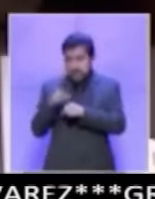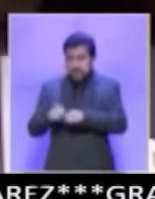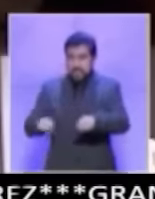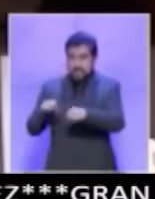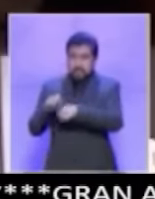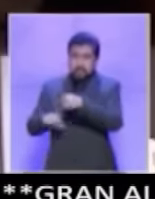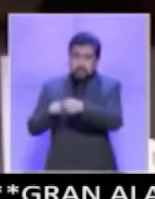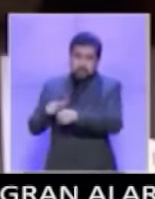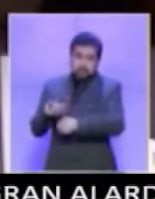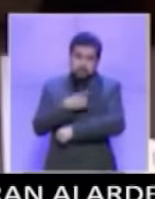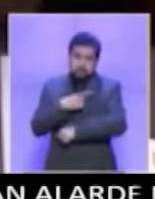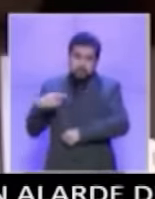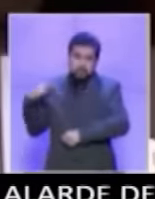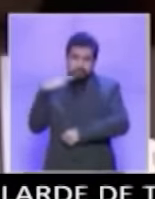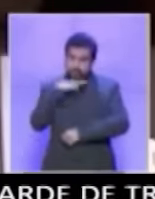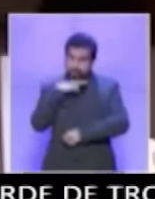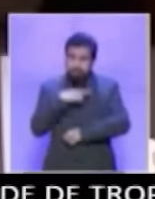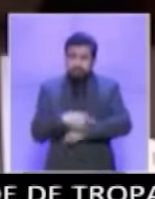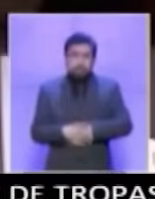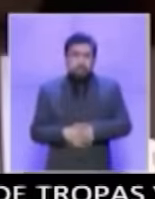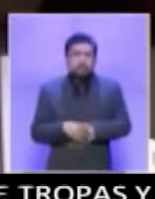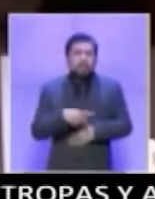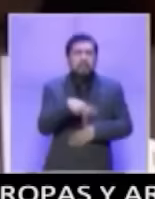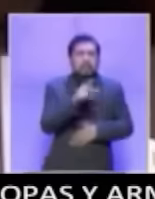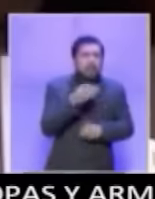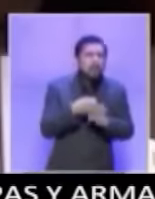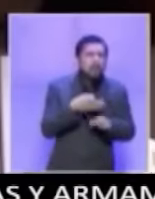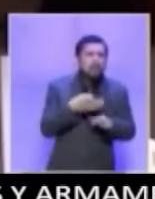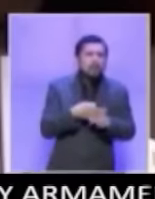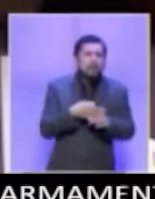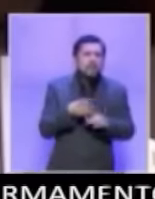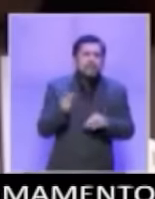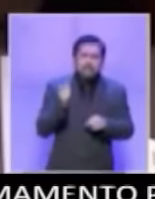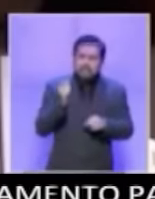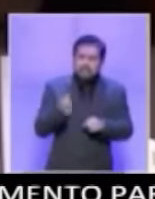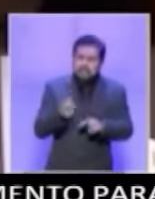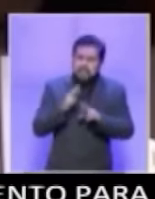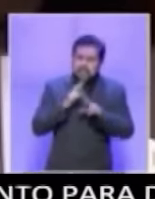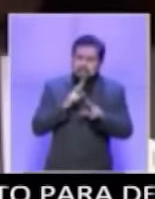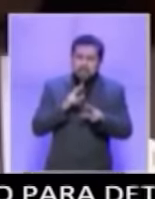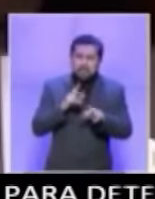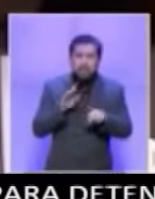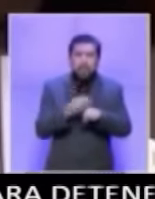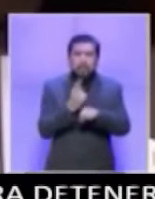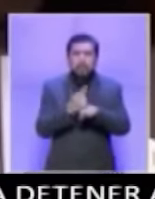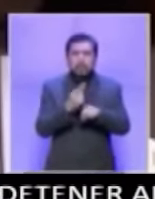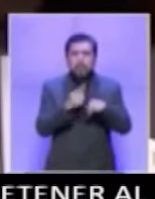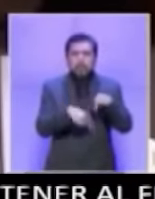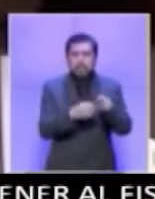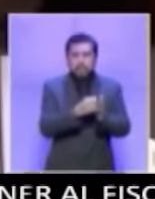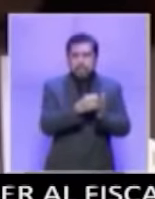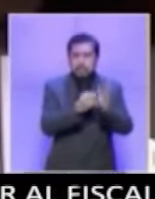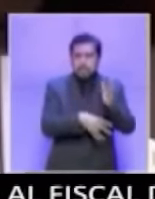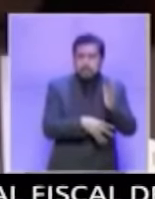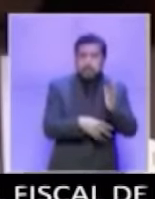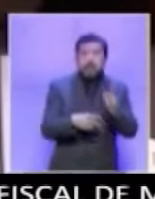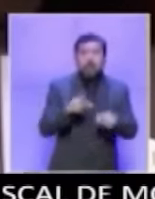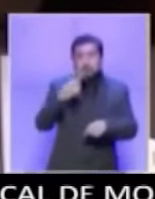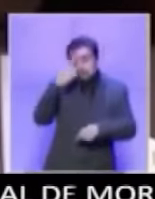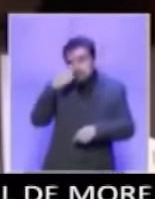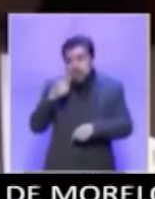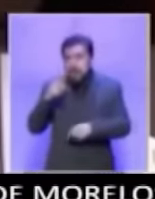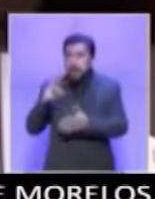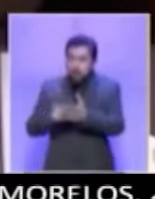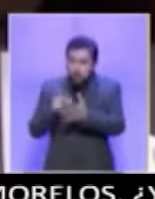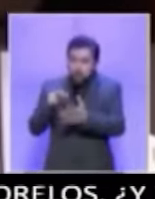públicos era necesario poner esta limitante los magistrados Mónica Soto Infante también consideraron que esta